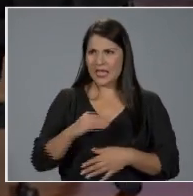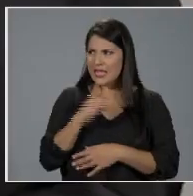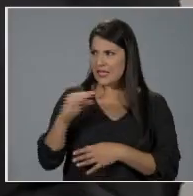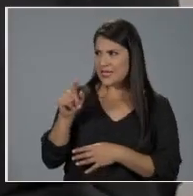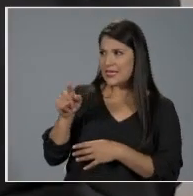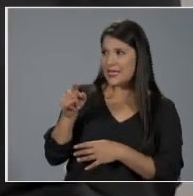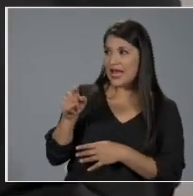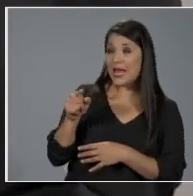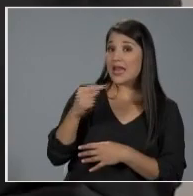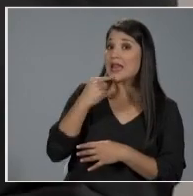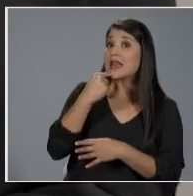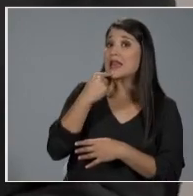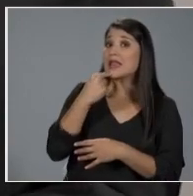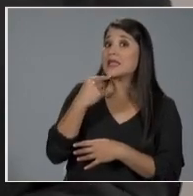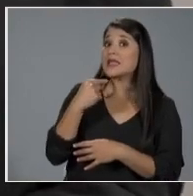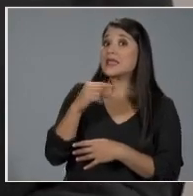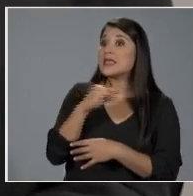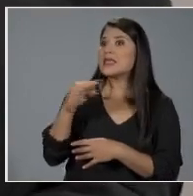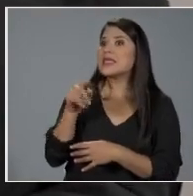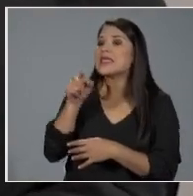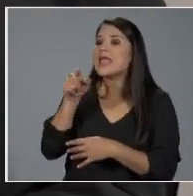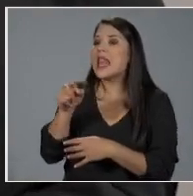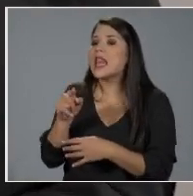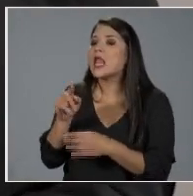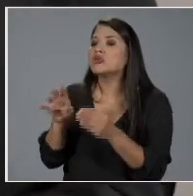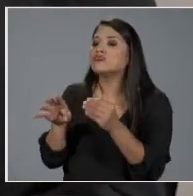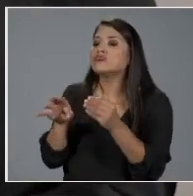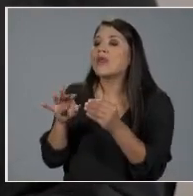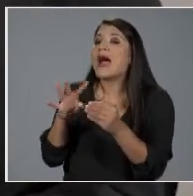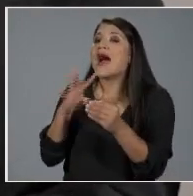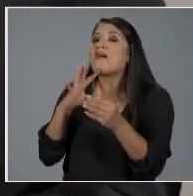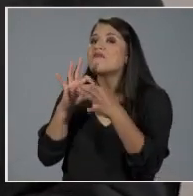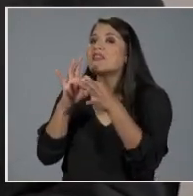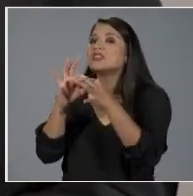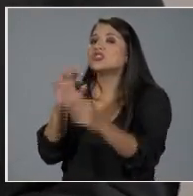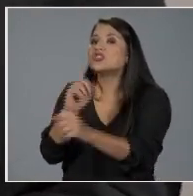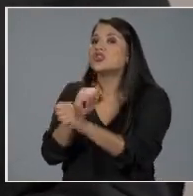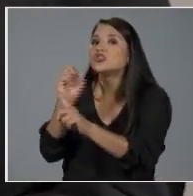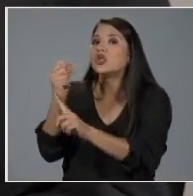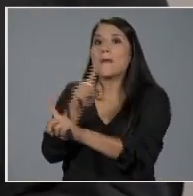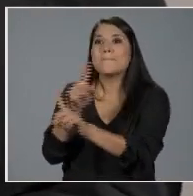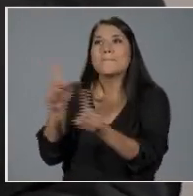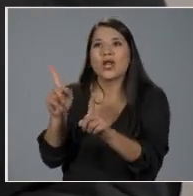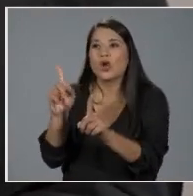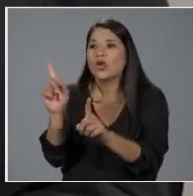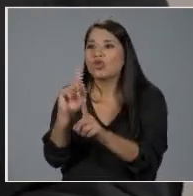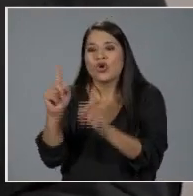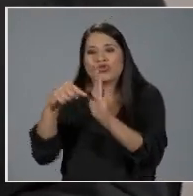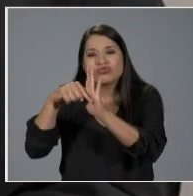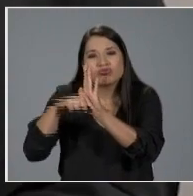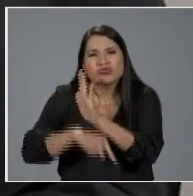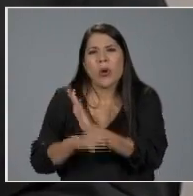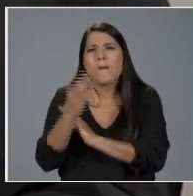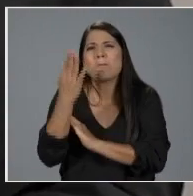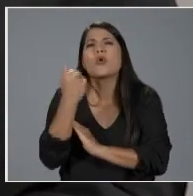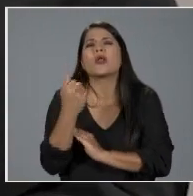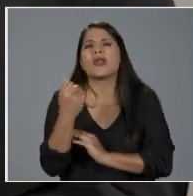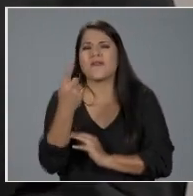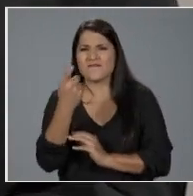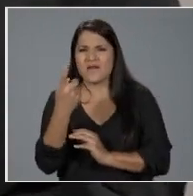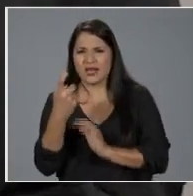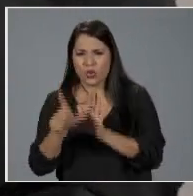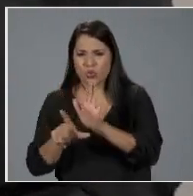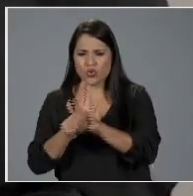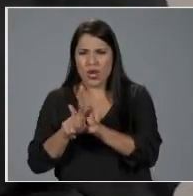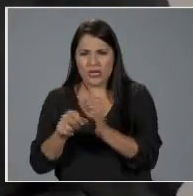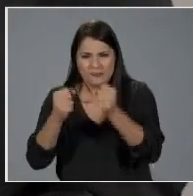Él anuncia, claro, pero nunca termina de concretar. No aterriza porque no hubo una política sólida y consistente en